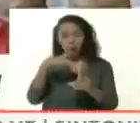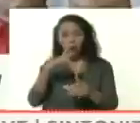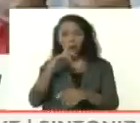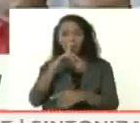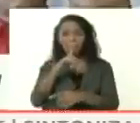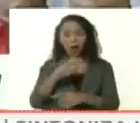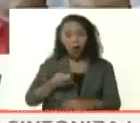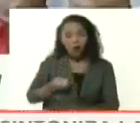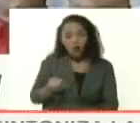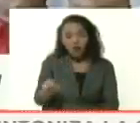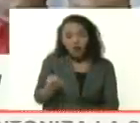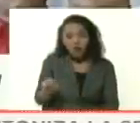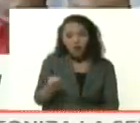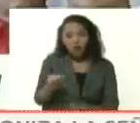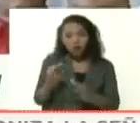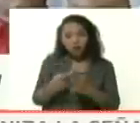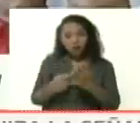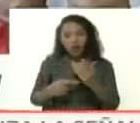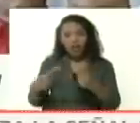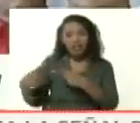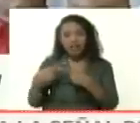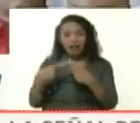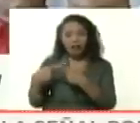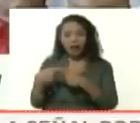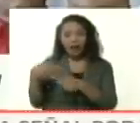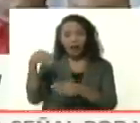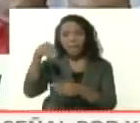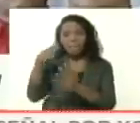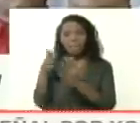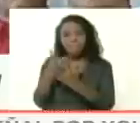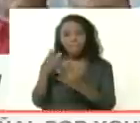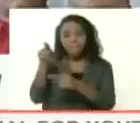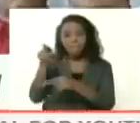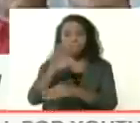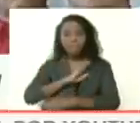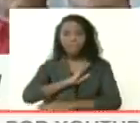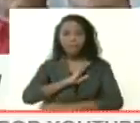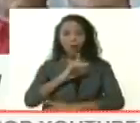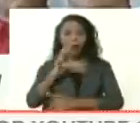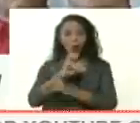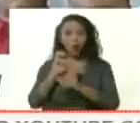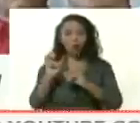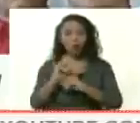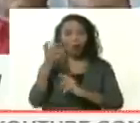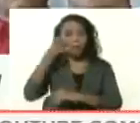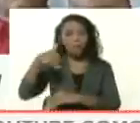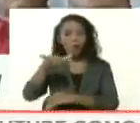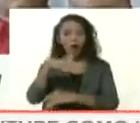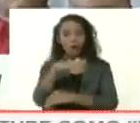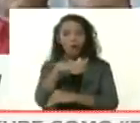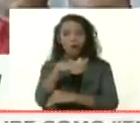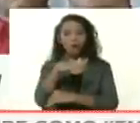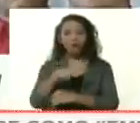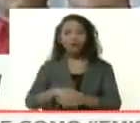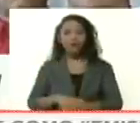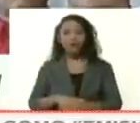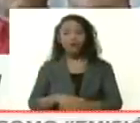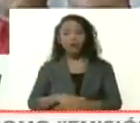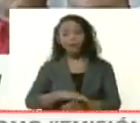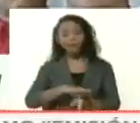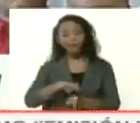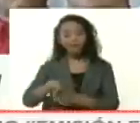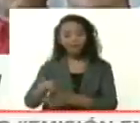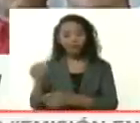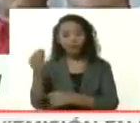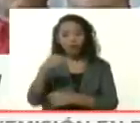vive de la guerra entre su propio pueblo, gobernado por la oligarquía colombiana. Además, hoy